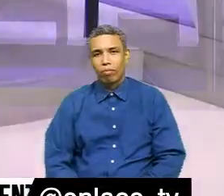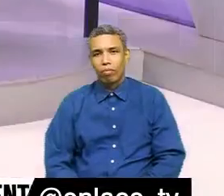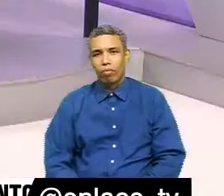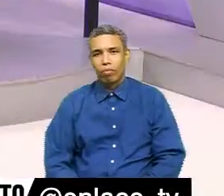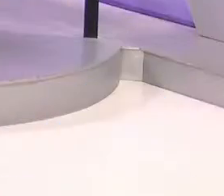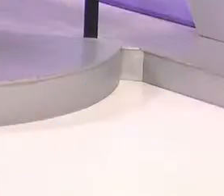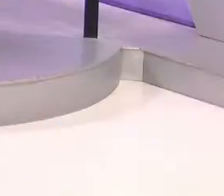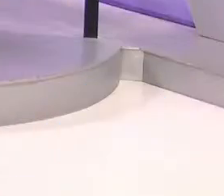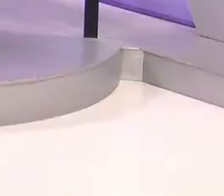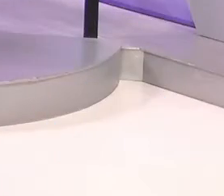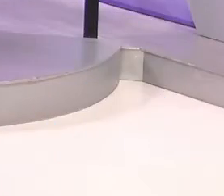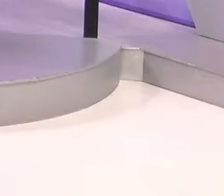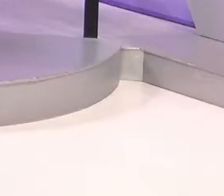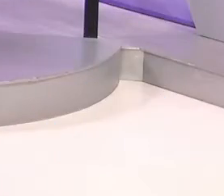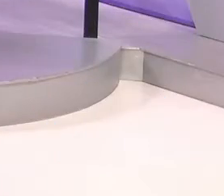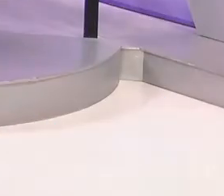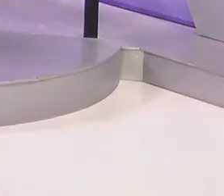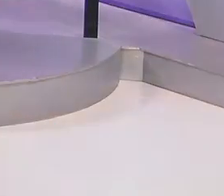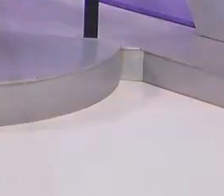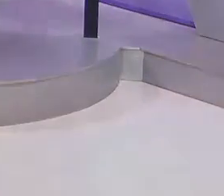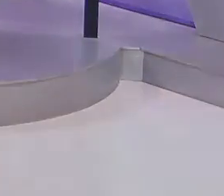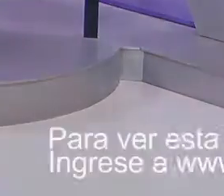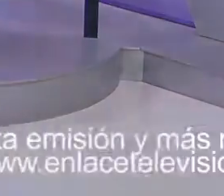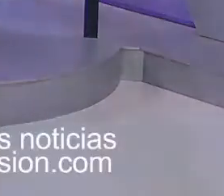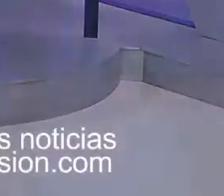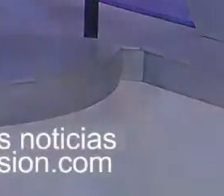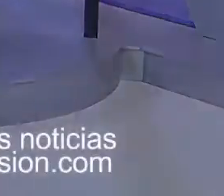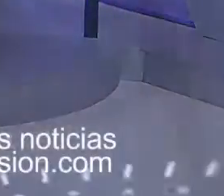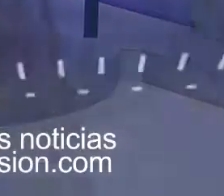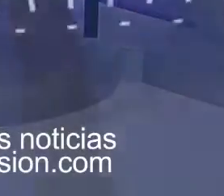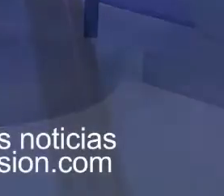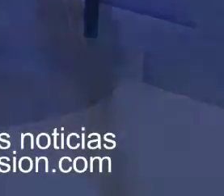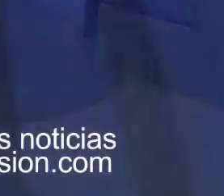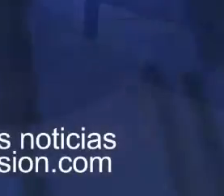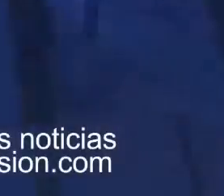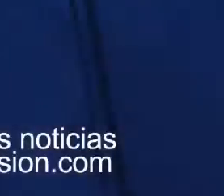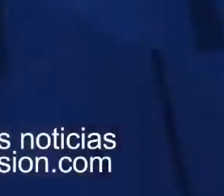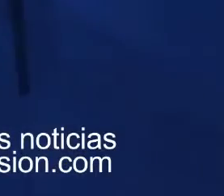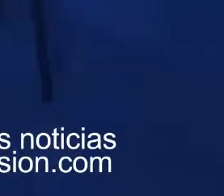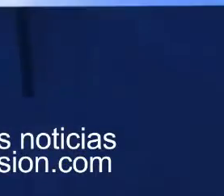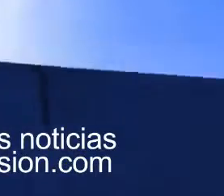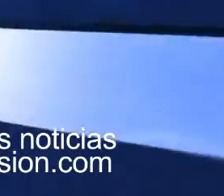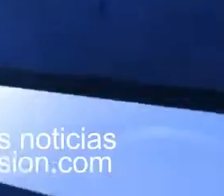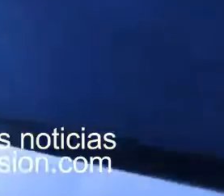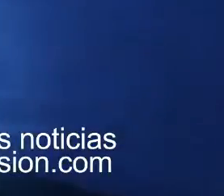We'll be right back.